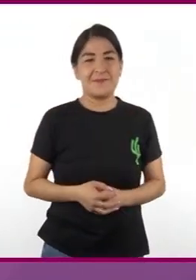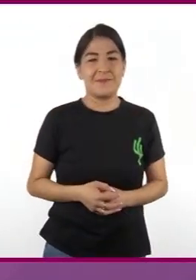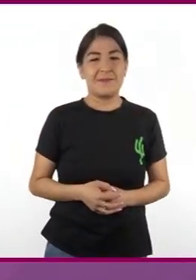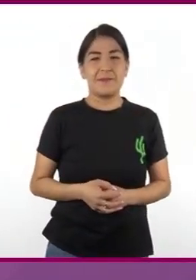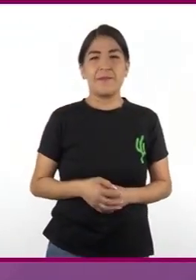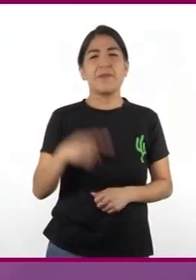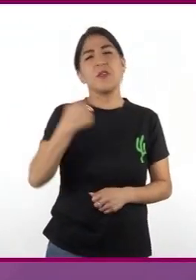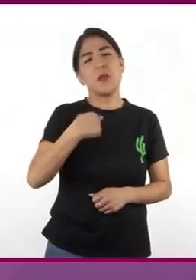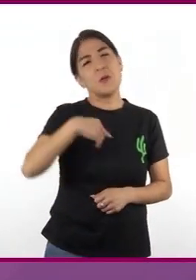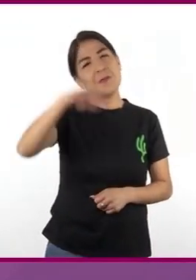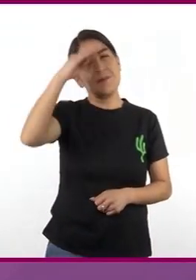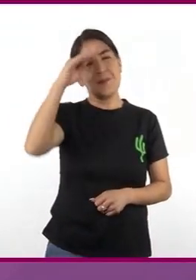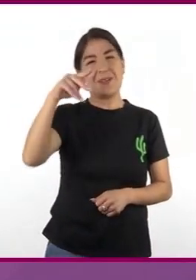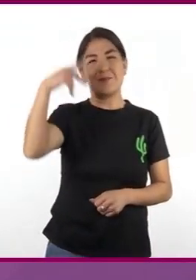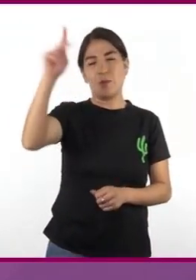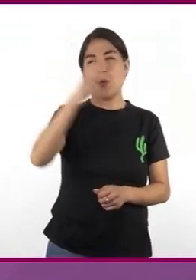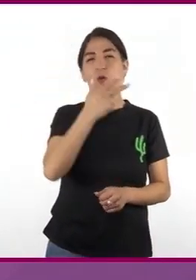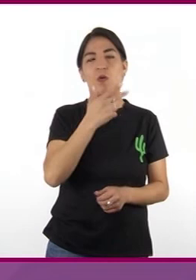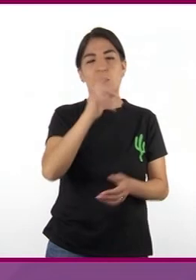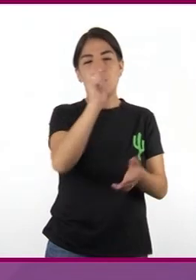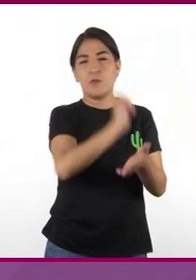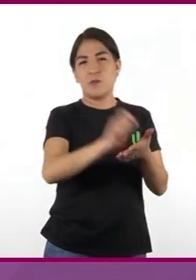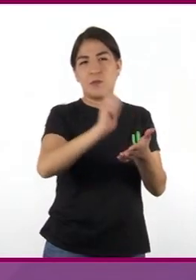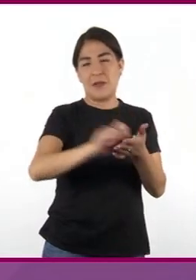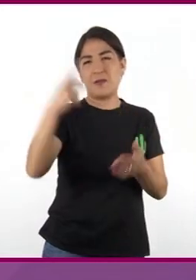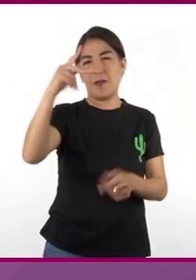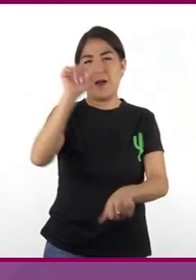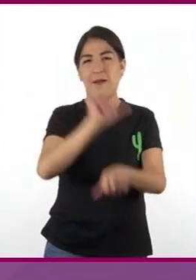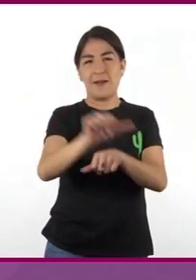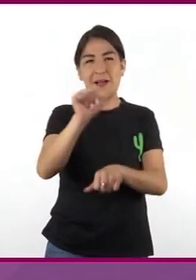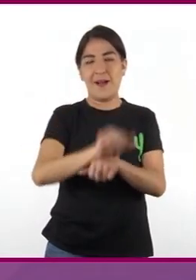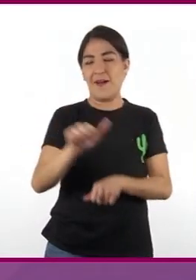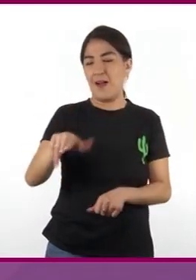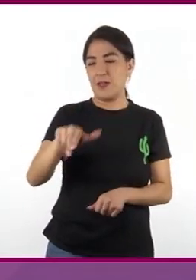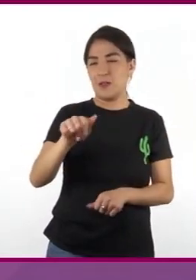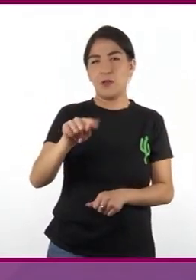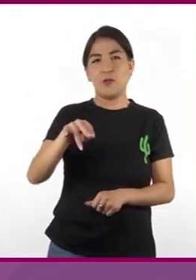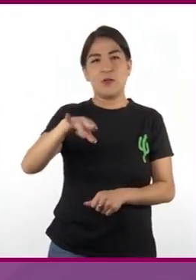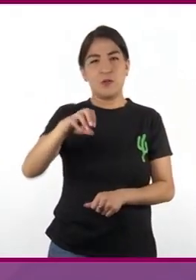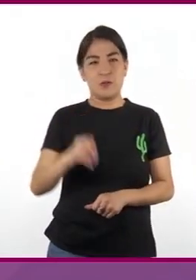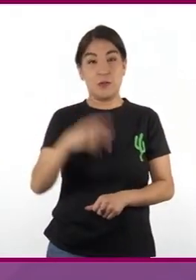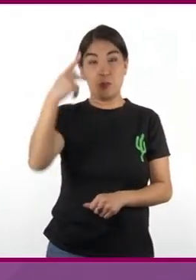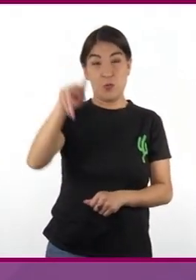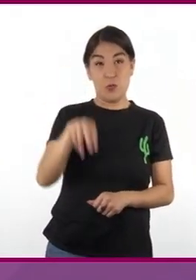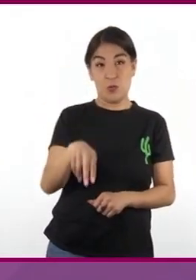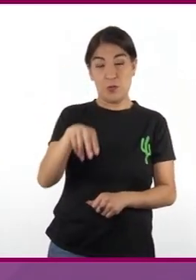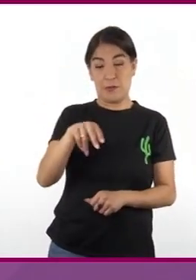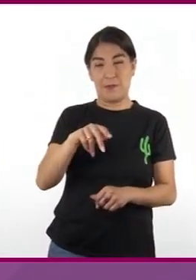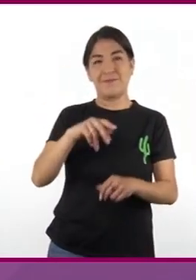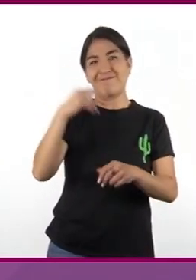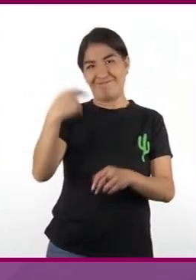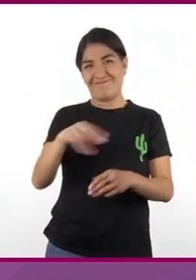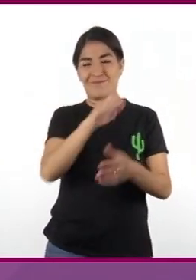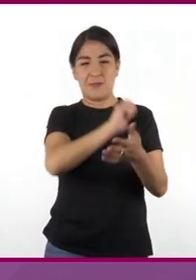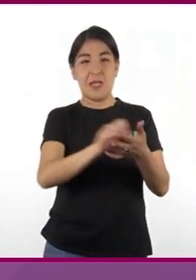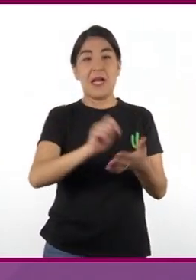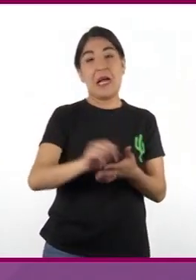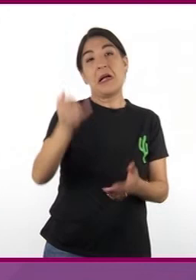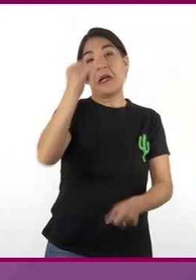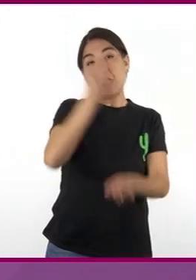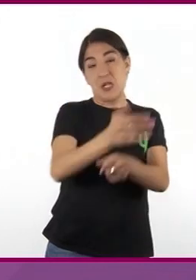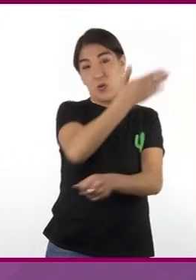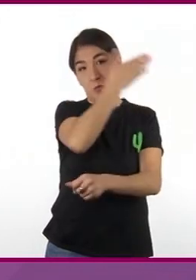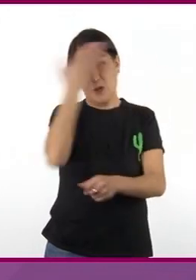Pienso en un escritor argentino, Antonio Argerich. Su novela Inocentes o culpables,